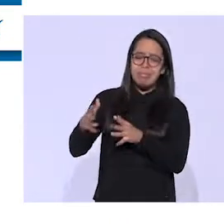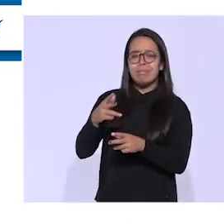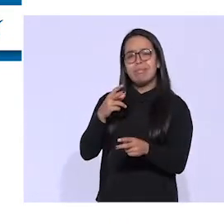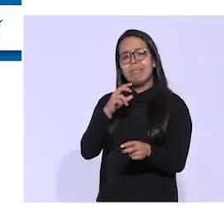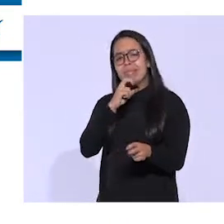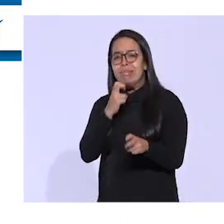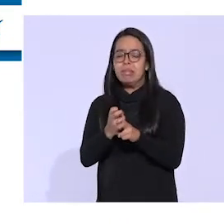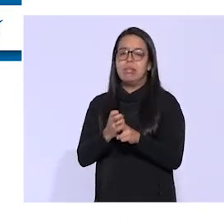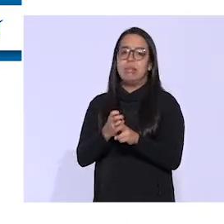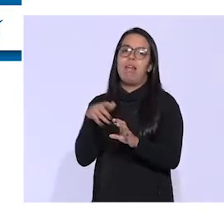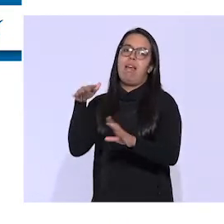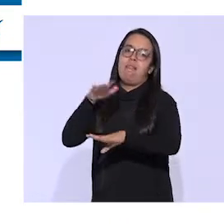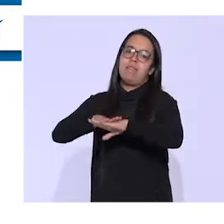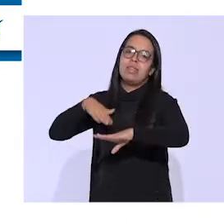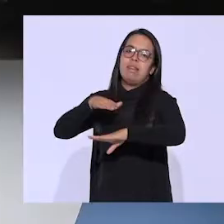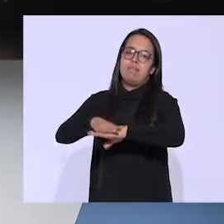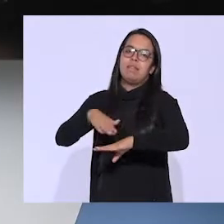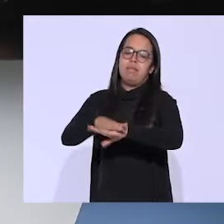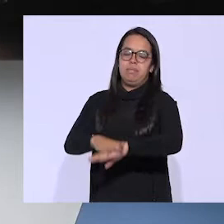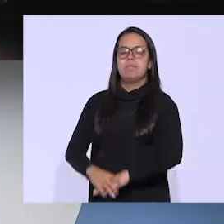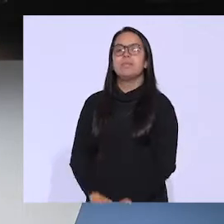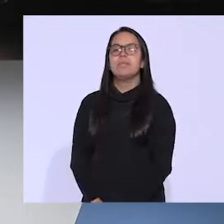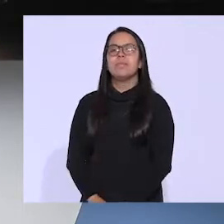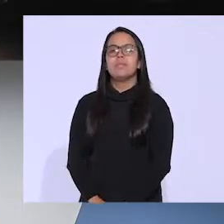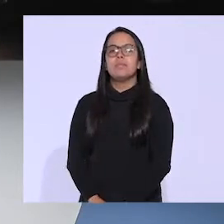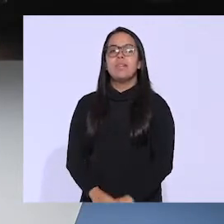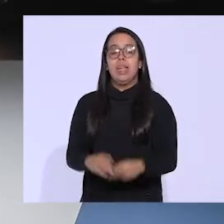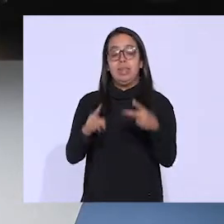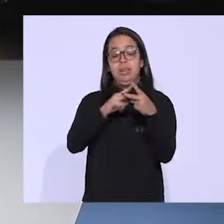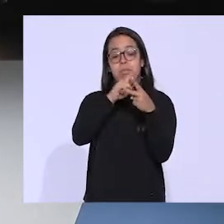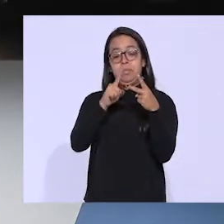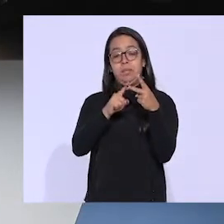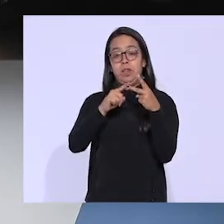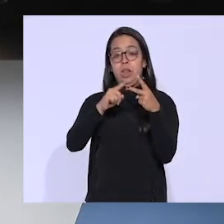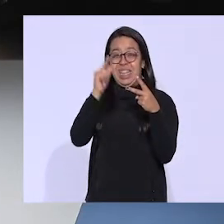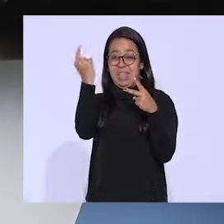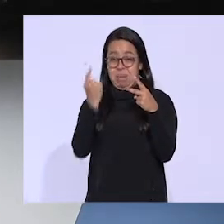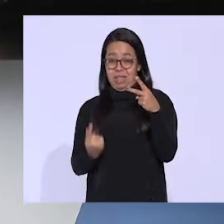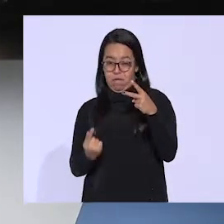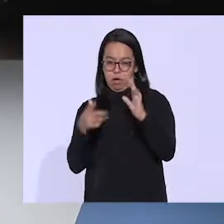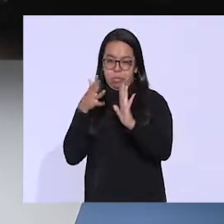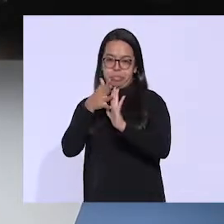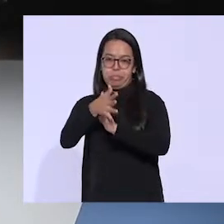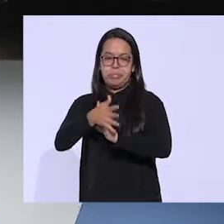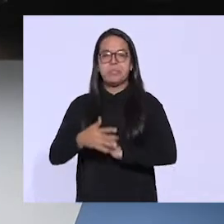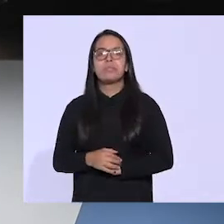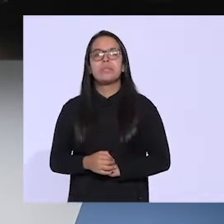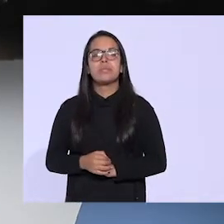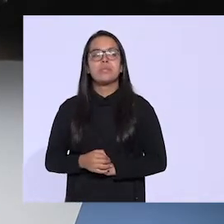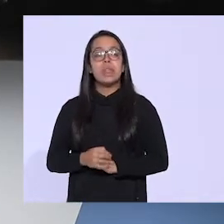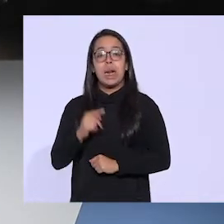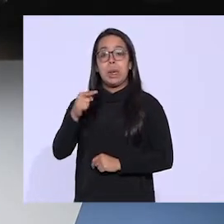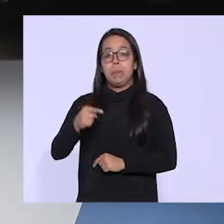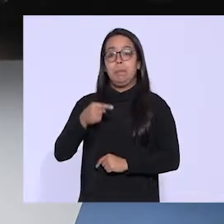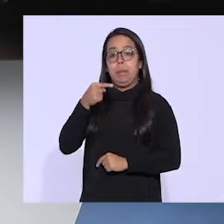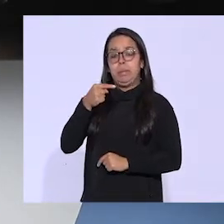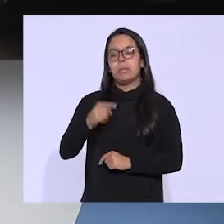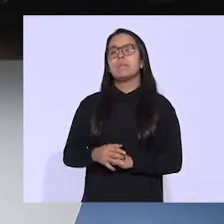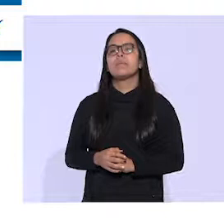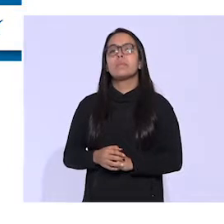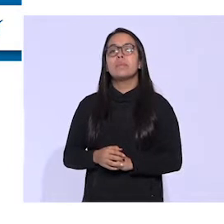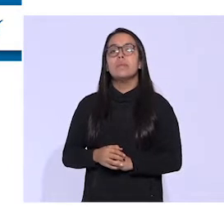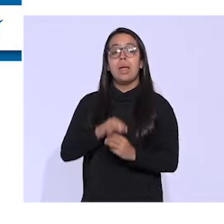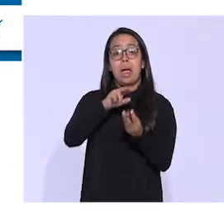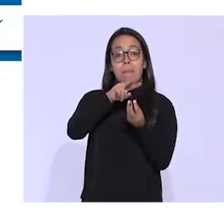Australia. Y como conclusiones específicas, primero, ninguna de las variables analizadas